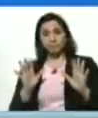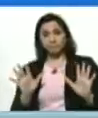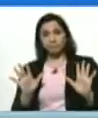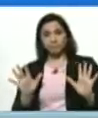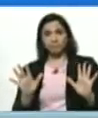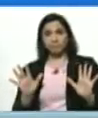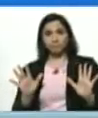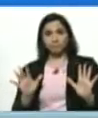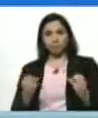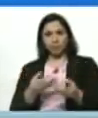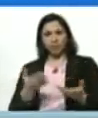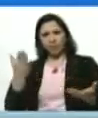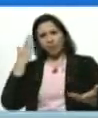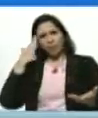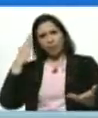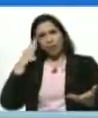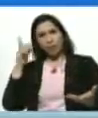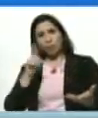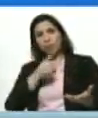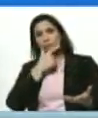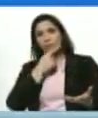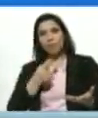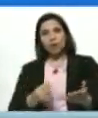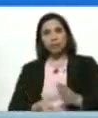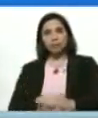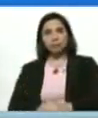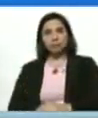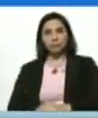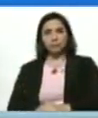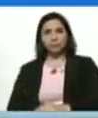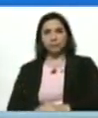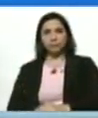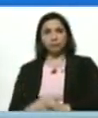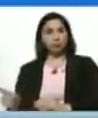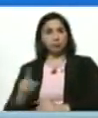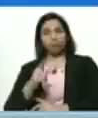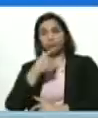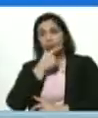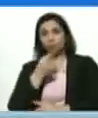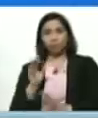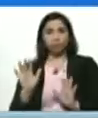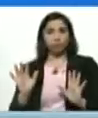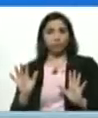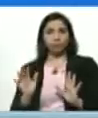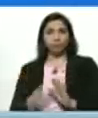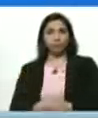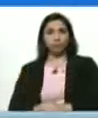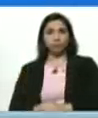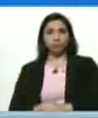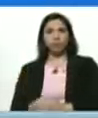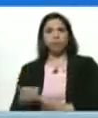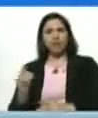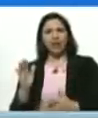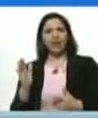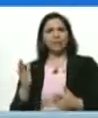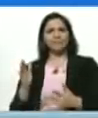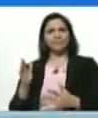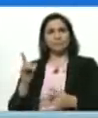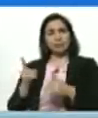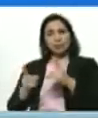ustedes saben no es fácil y no es fácil ha habido irregularidad